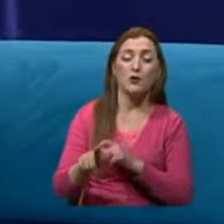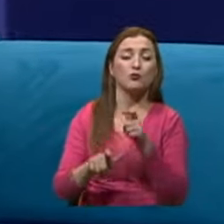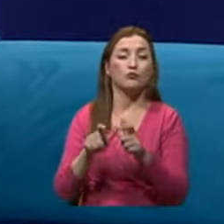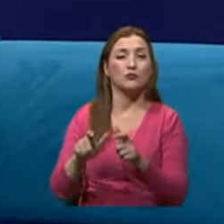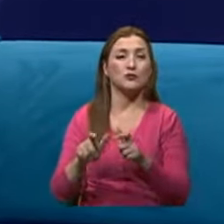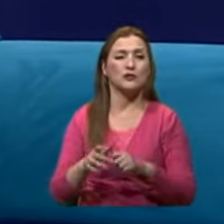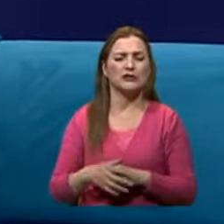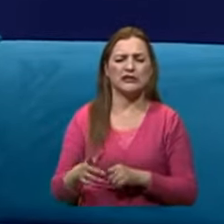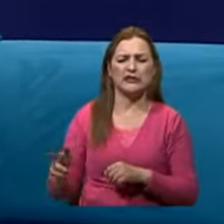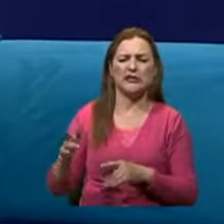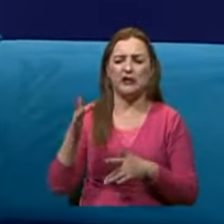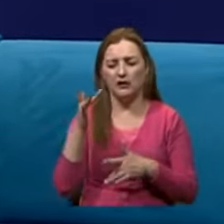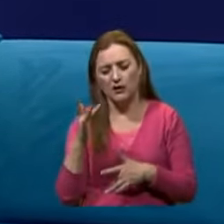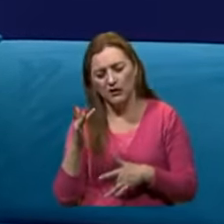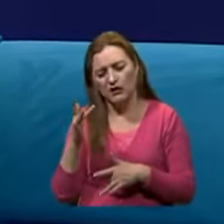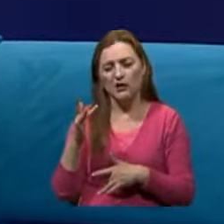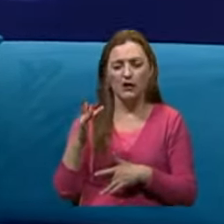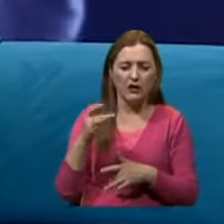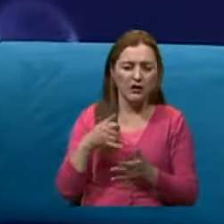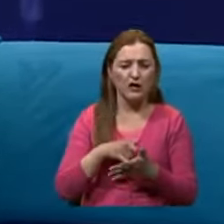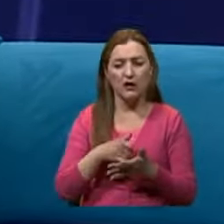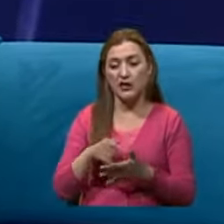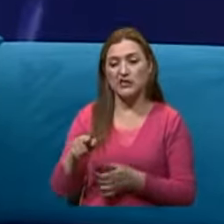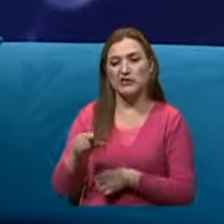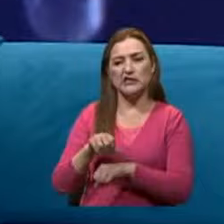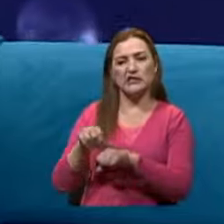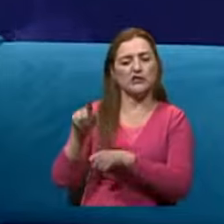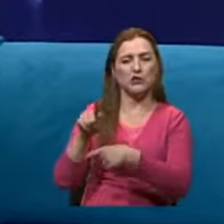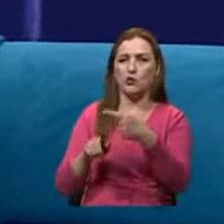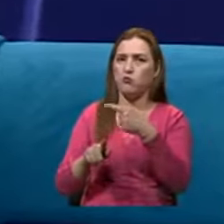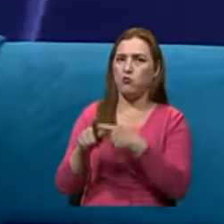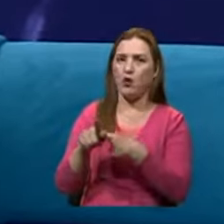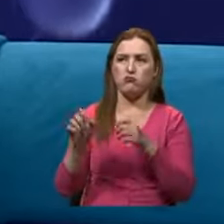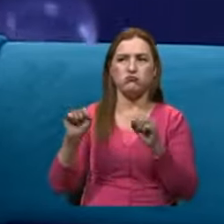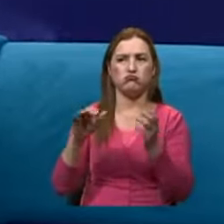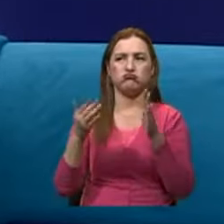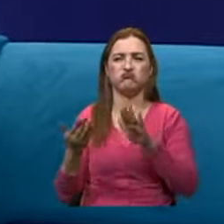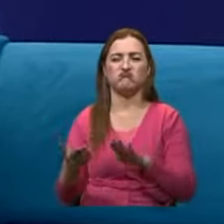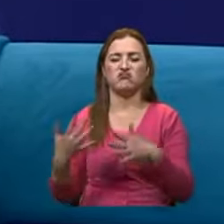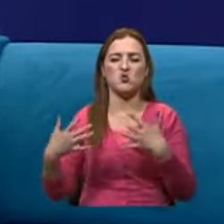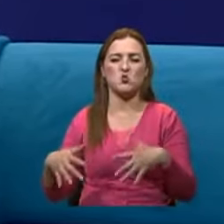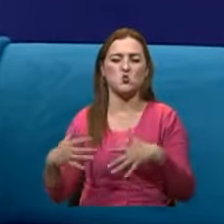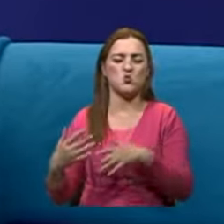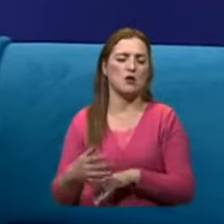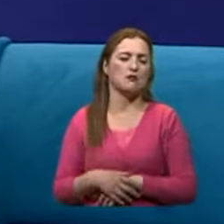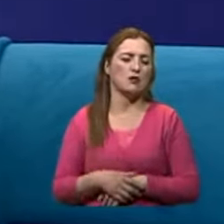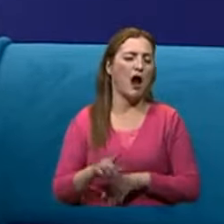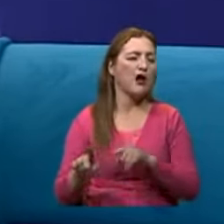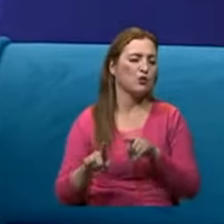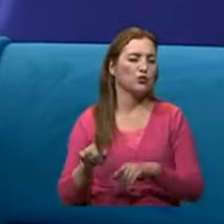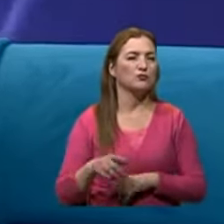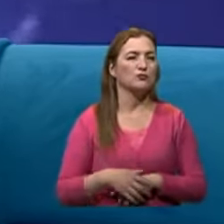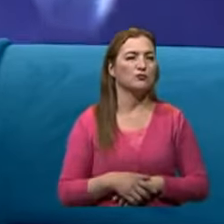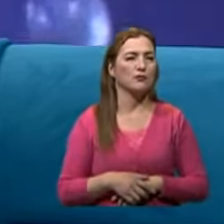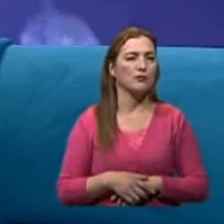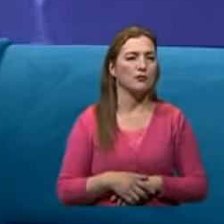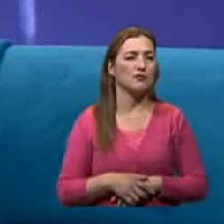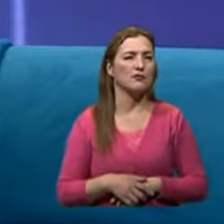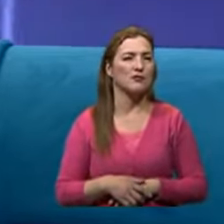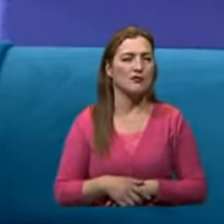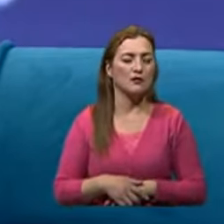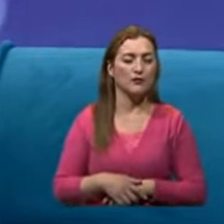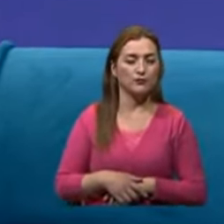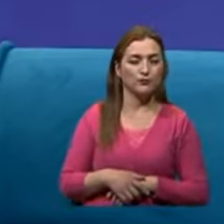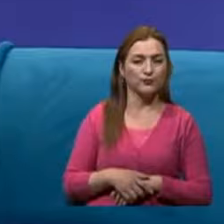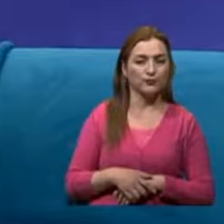tan descompensado médicamente y clínicamente que no es apto para entrar al procedimiento quirúrgico per se. Pero así tengamos una probabilidad mínima